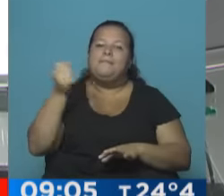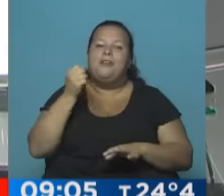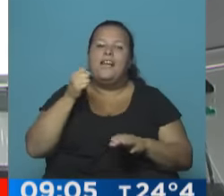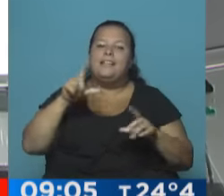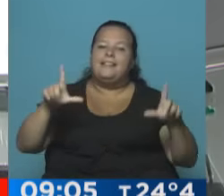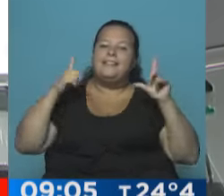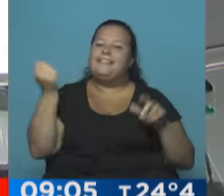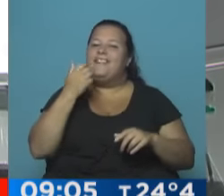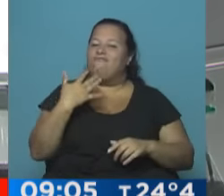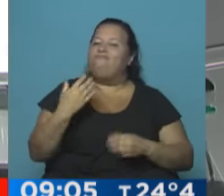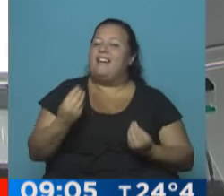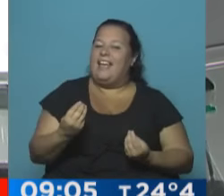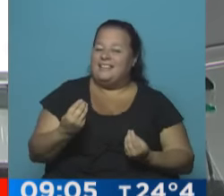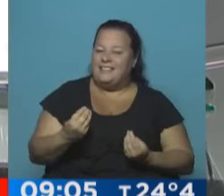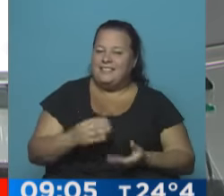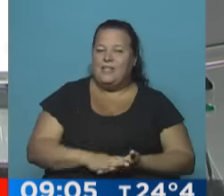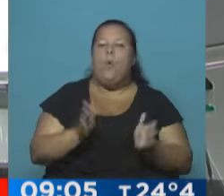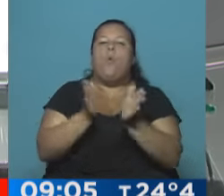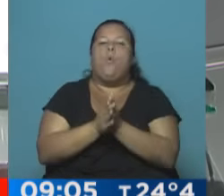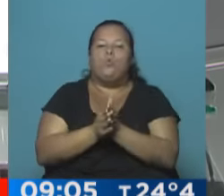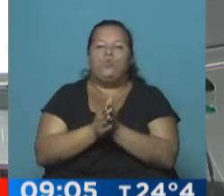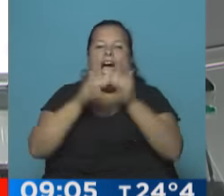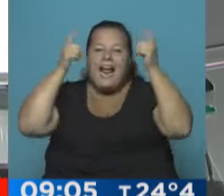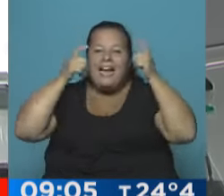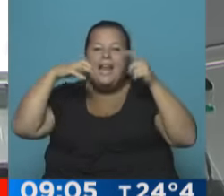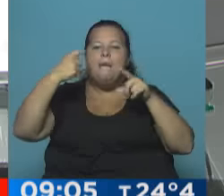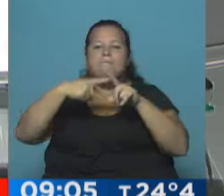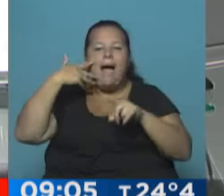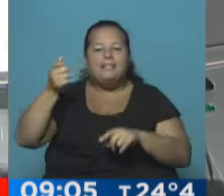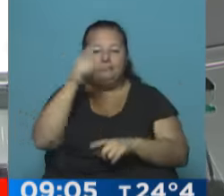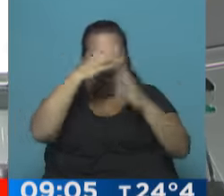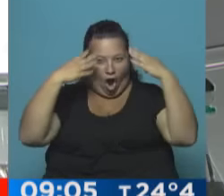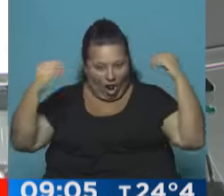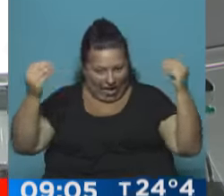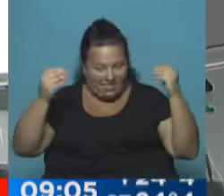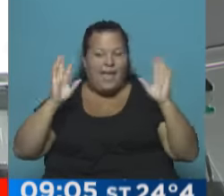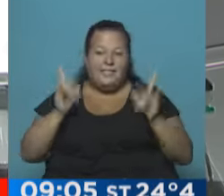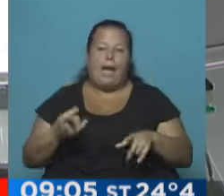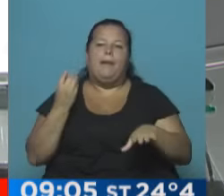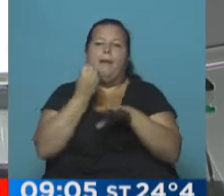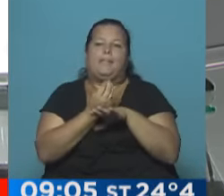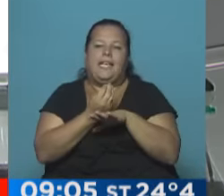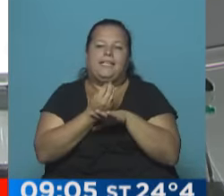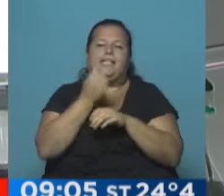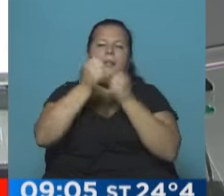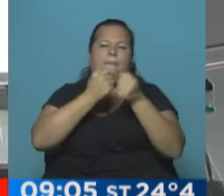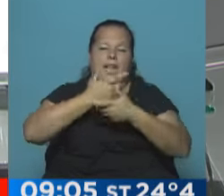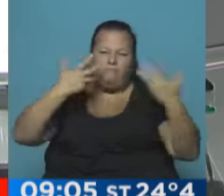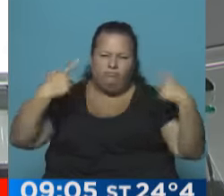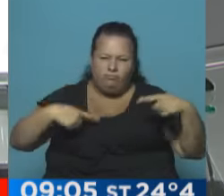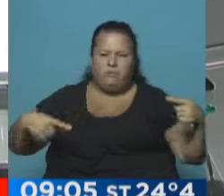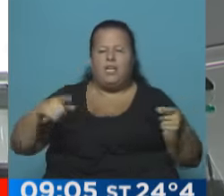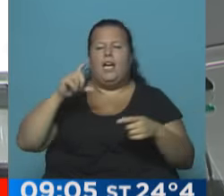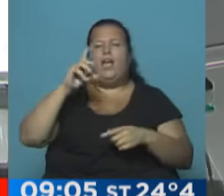foto de color que pueda tener la jornada es con la reina máxima de Holanda Sí también con eh representantes de multinacionales Down